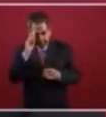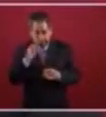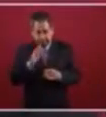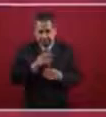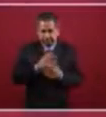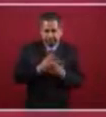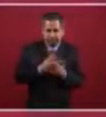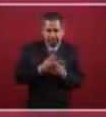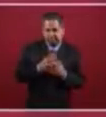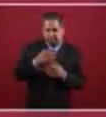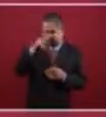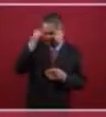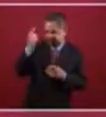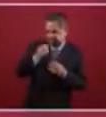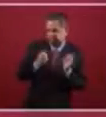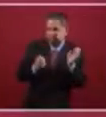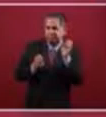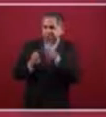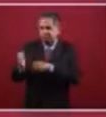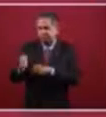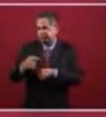nos van a engañar,